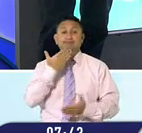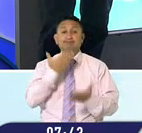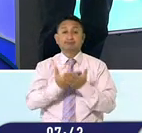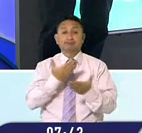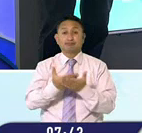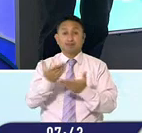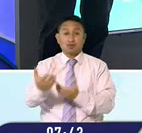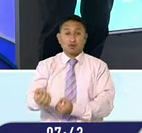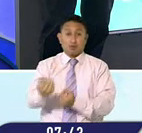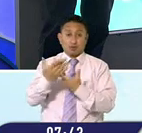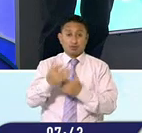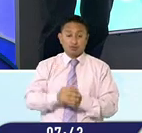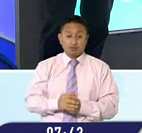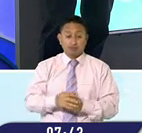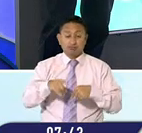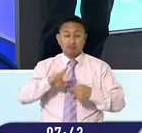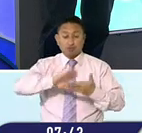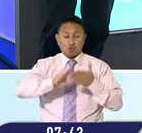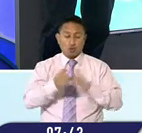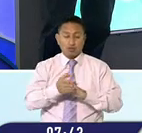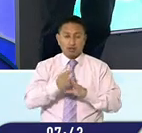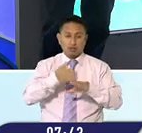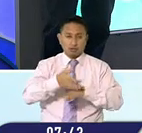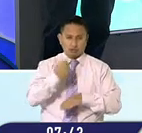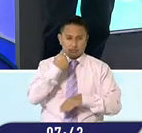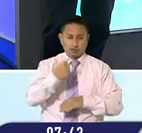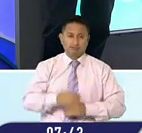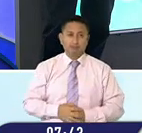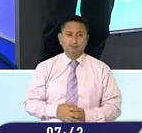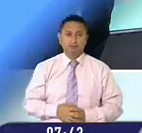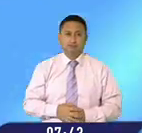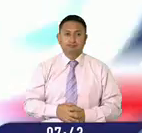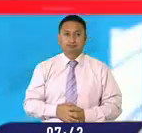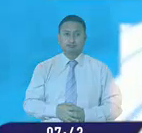la información, esto en comunidad estaremos ampliando.